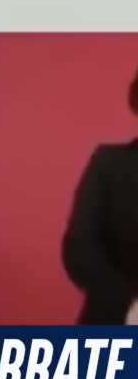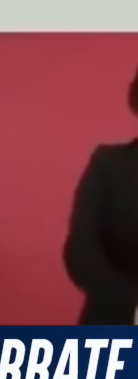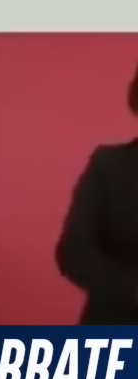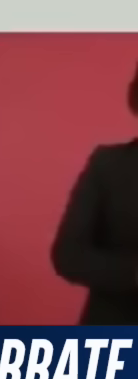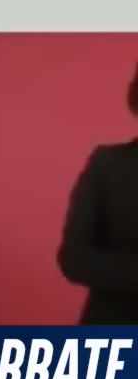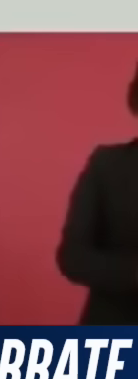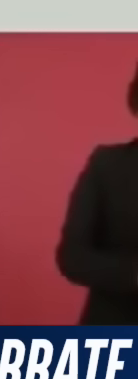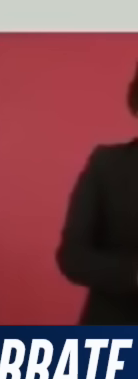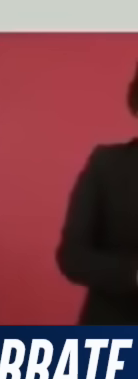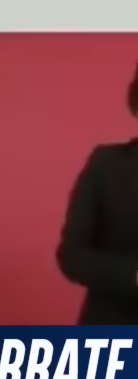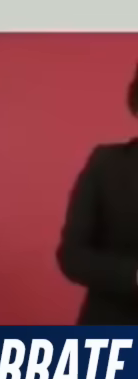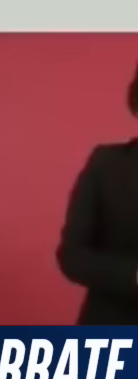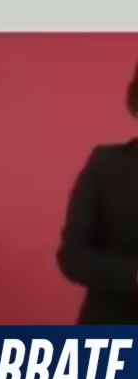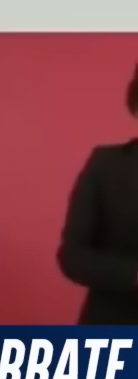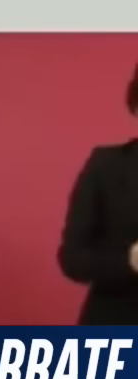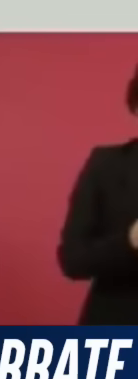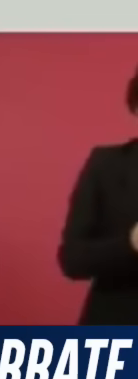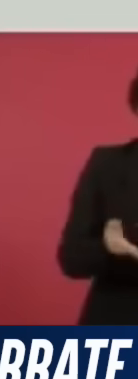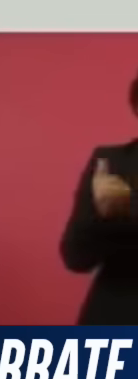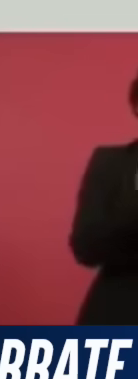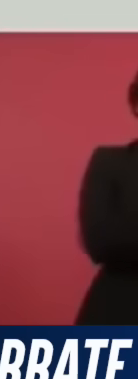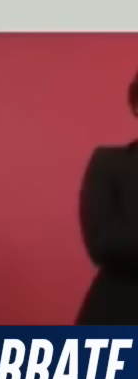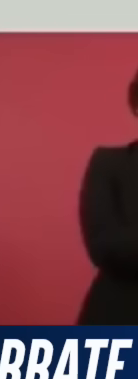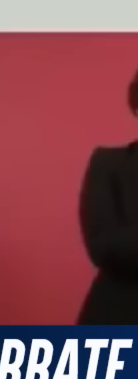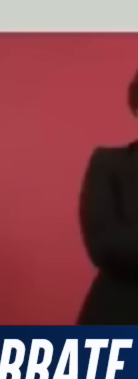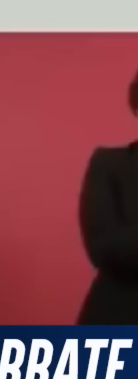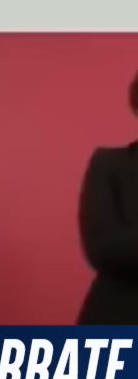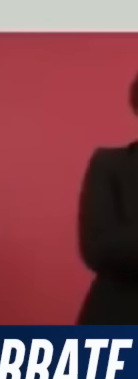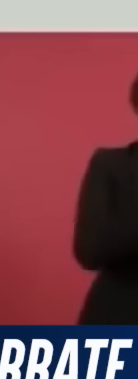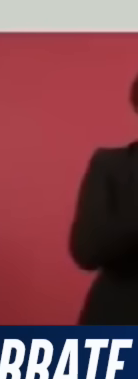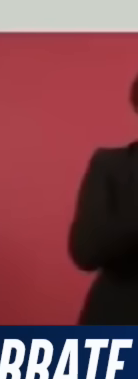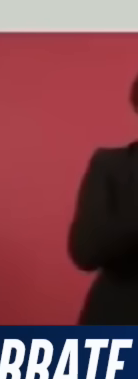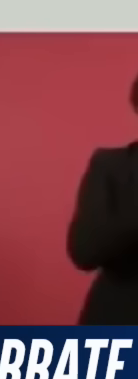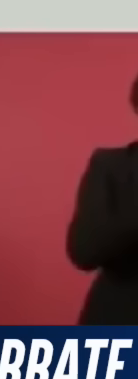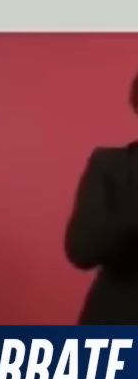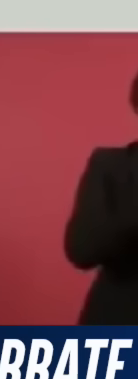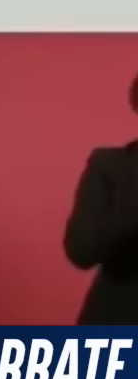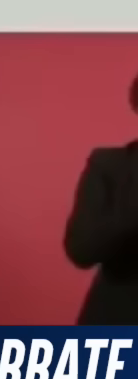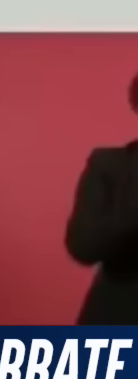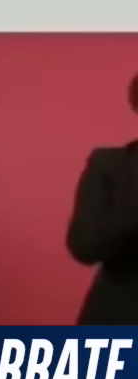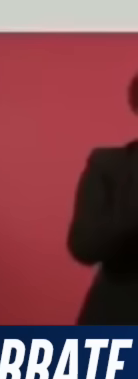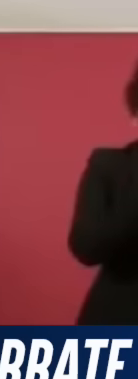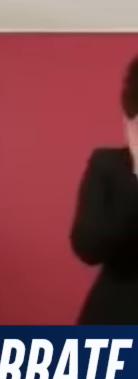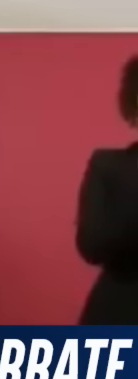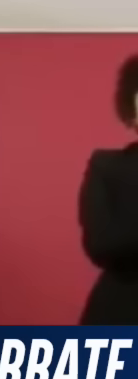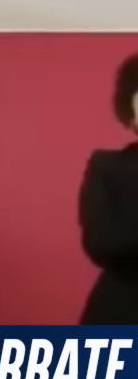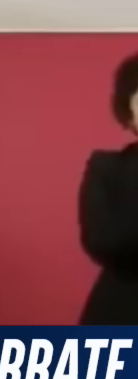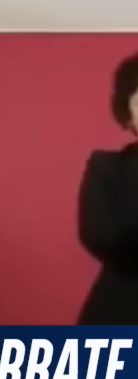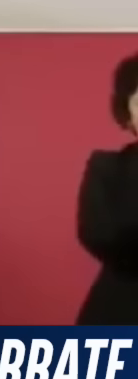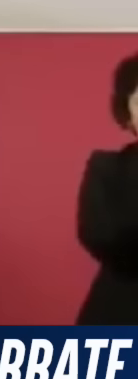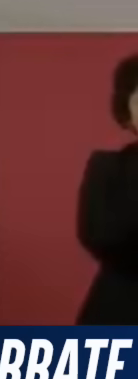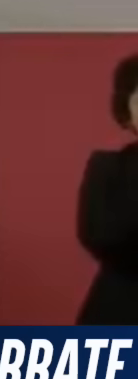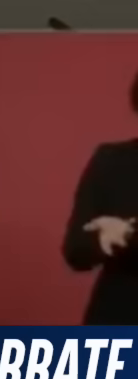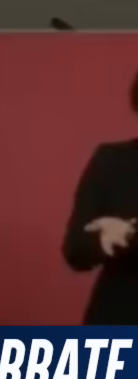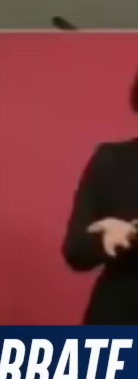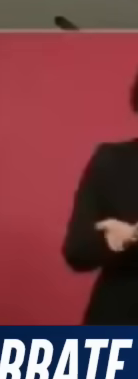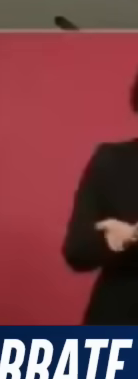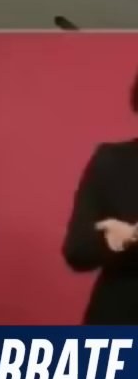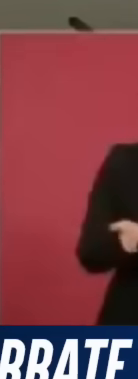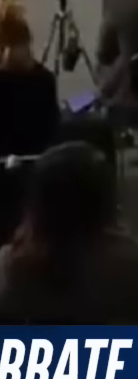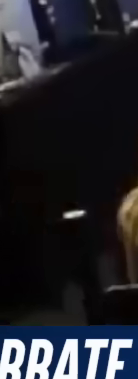eso Quiénes lo hicieron este pues vamos a estar nosotros